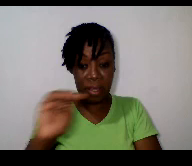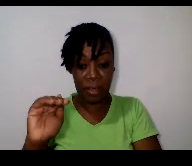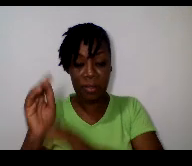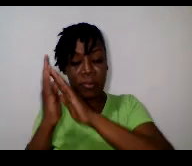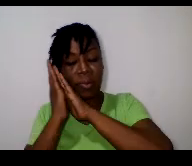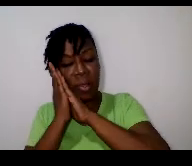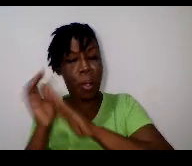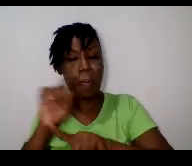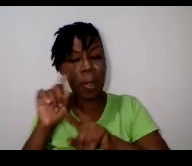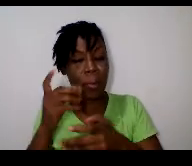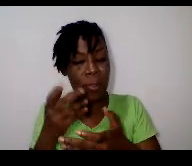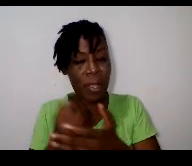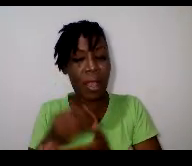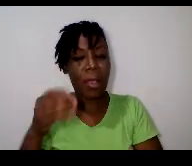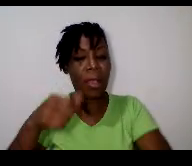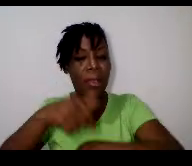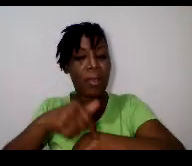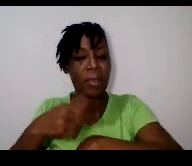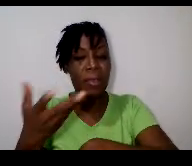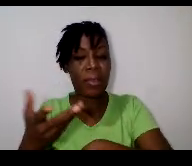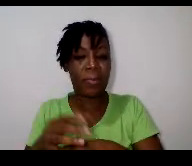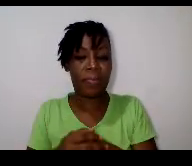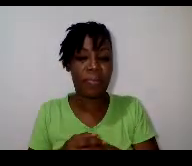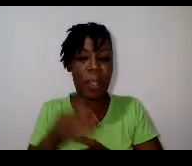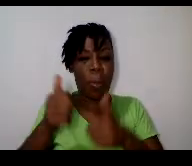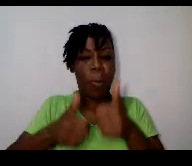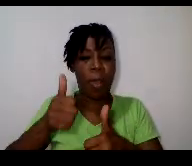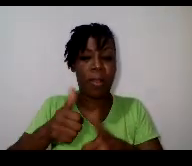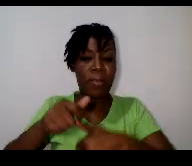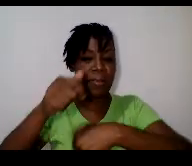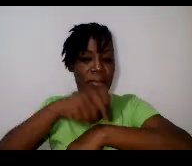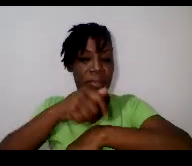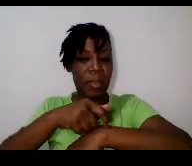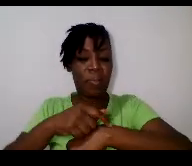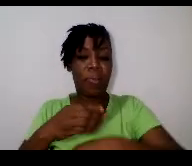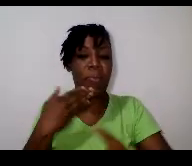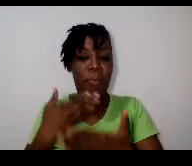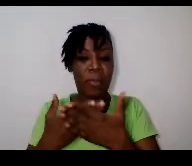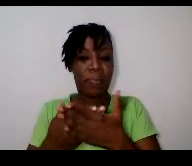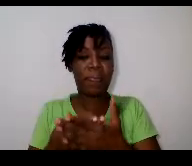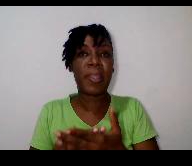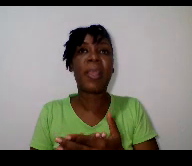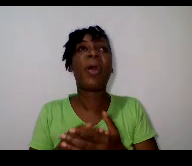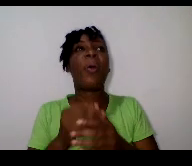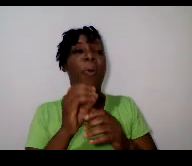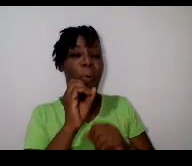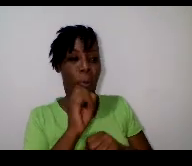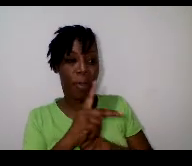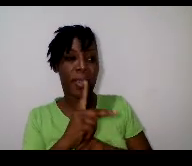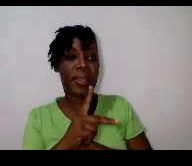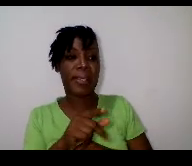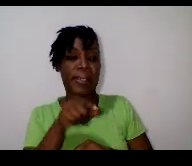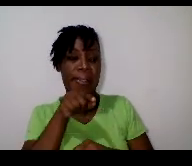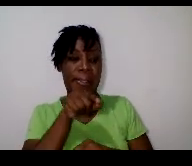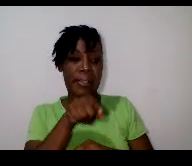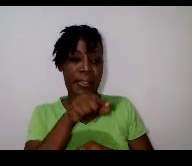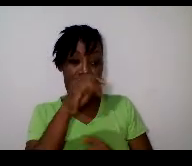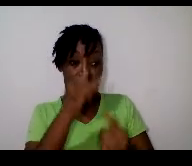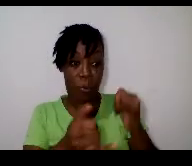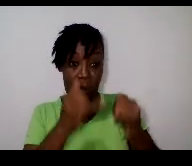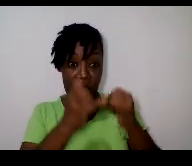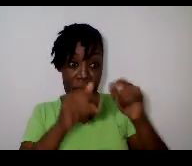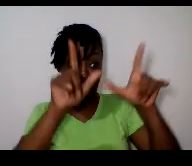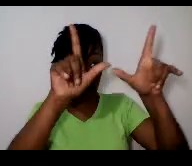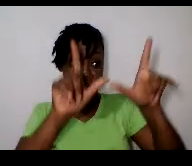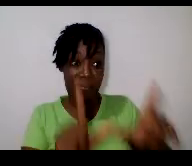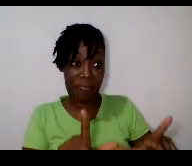niñas se acuesten a dormir. ¿Cuál es el horario recomendado? Bien, justamente la penúltima filmina que enseñé, que